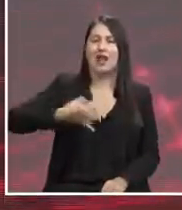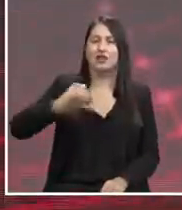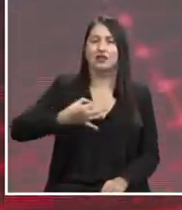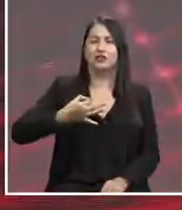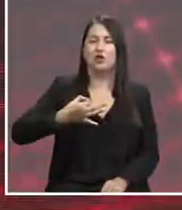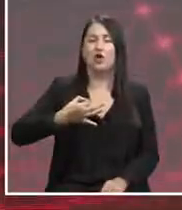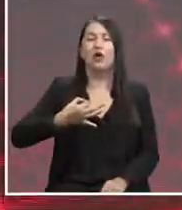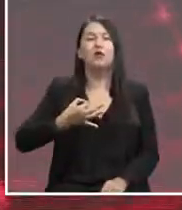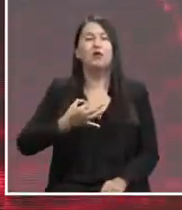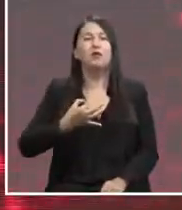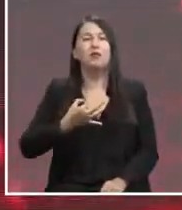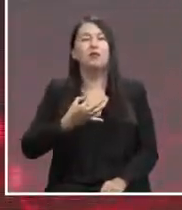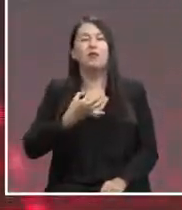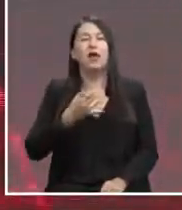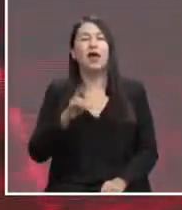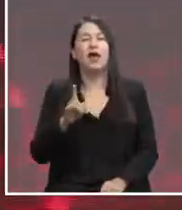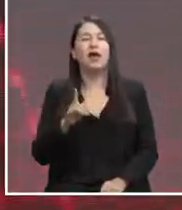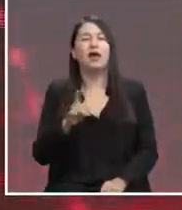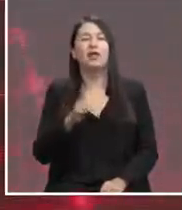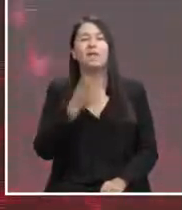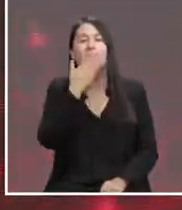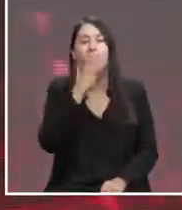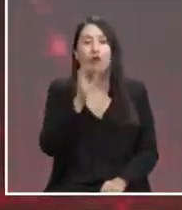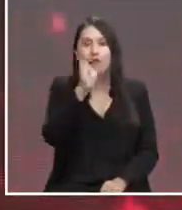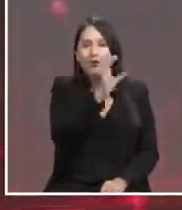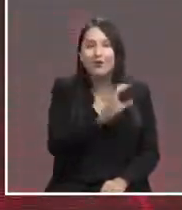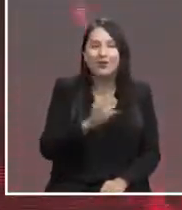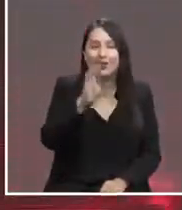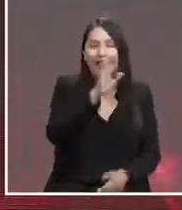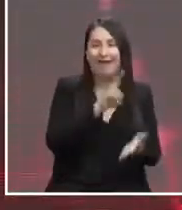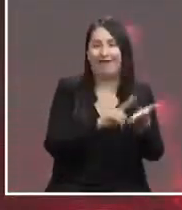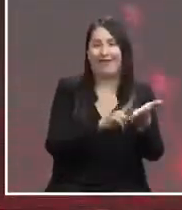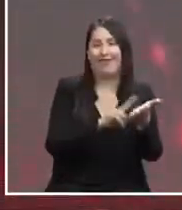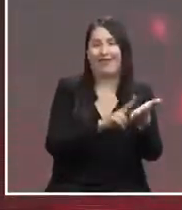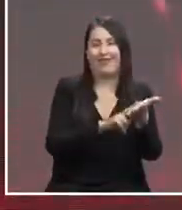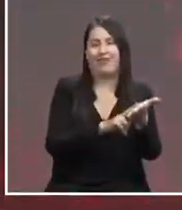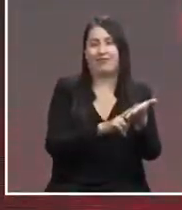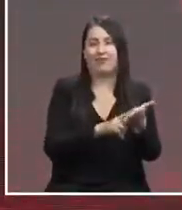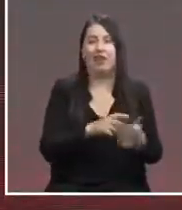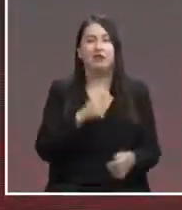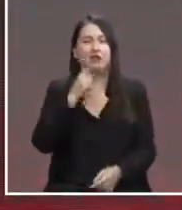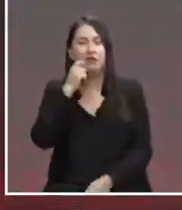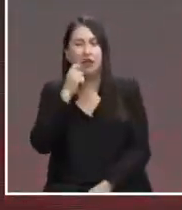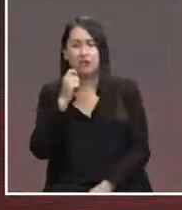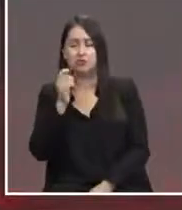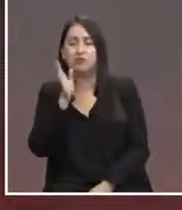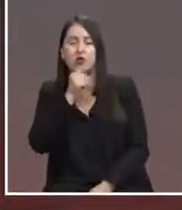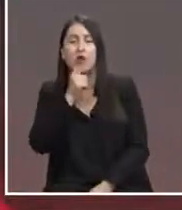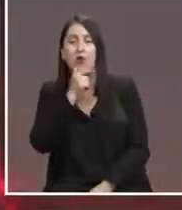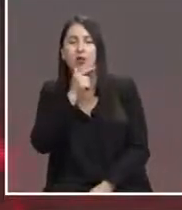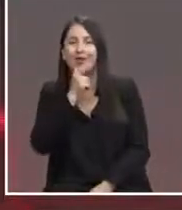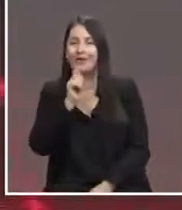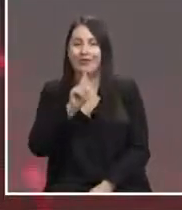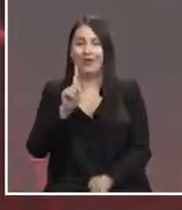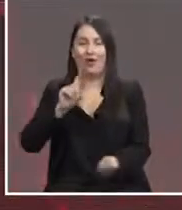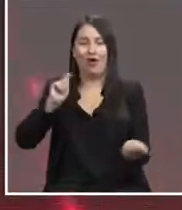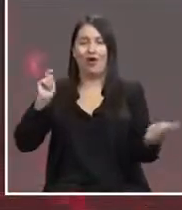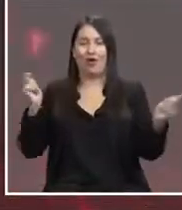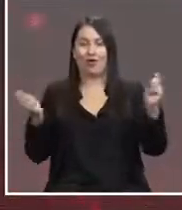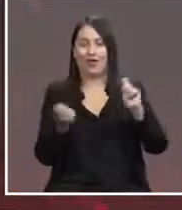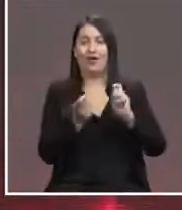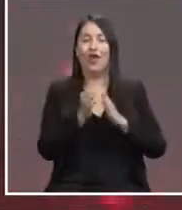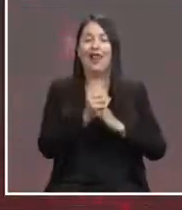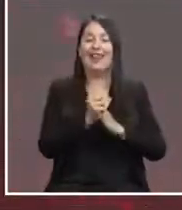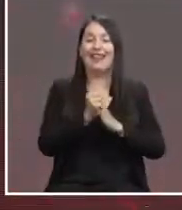buscarla? ¿Por qué creer que una posición de autoridad implica no tener dudas? Es todo lo contrario. El